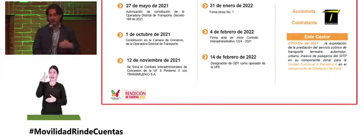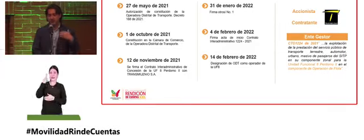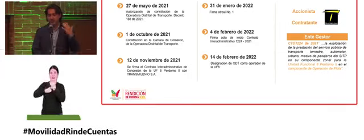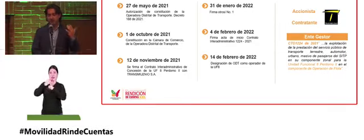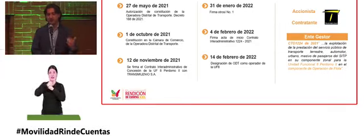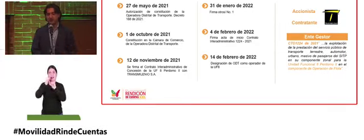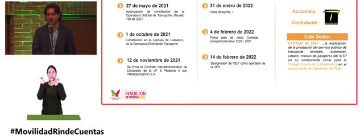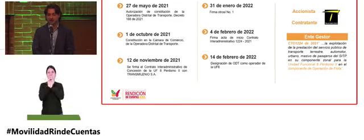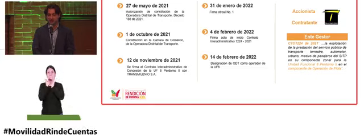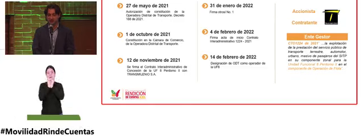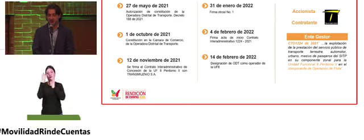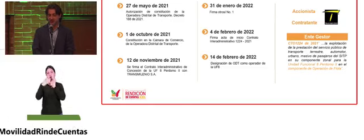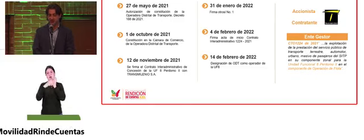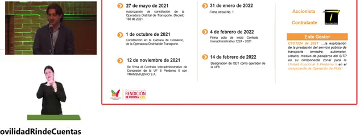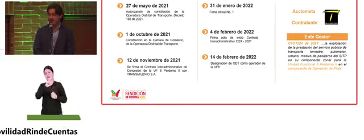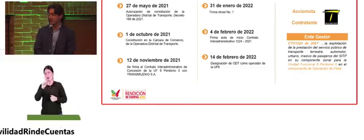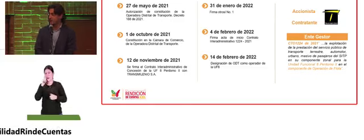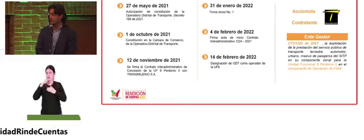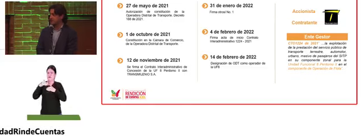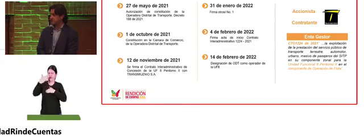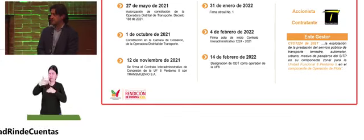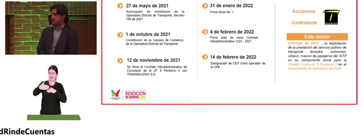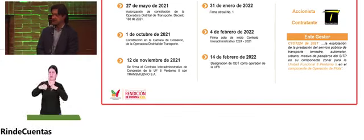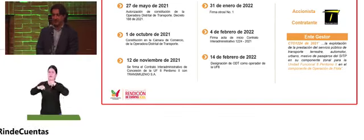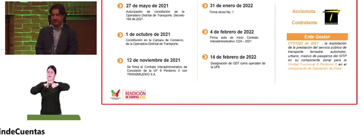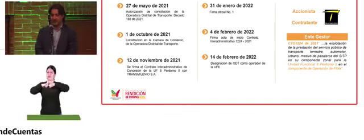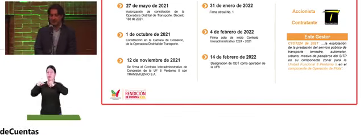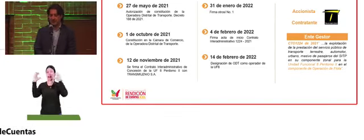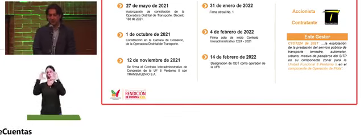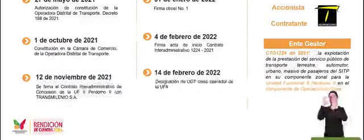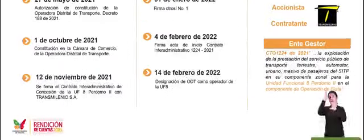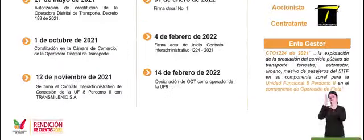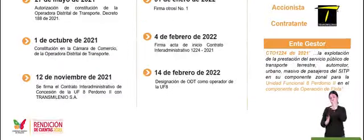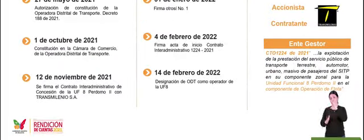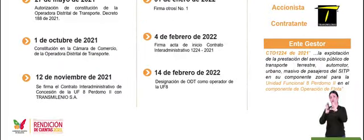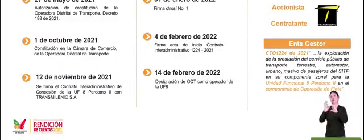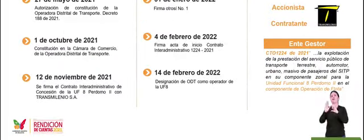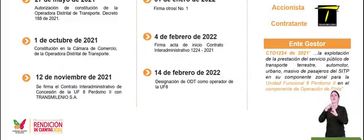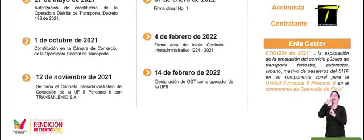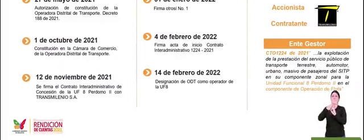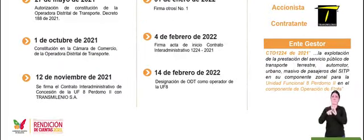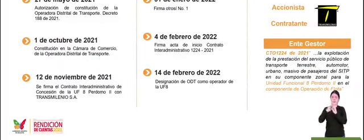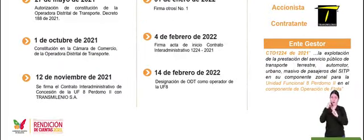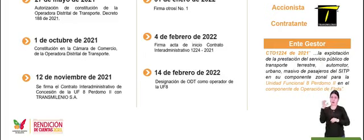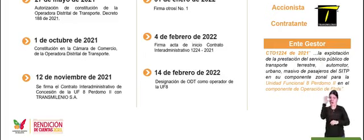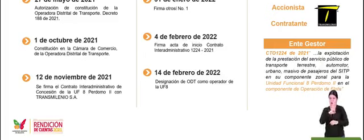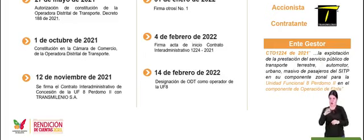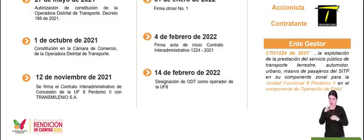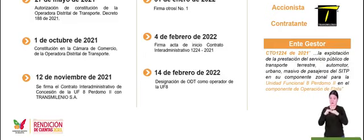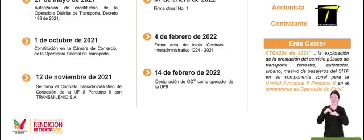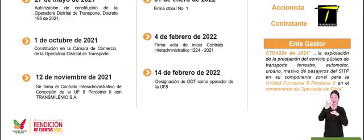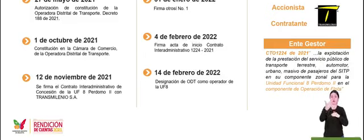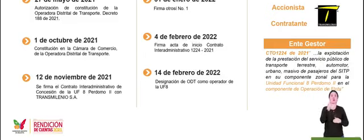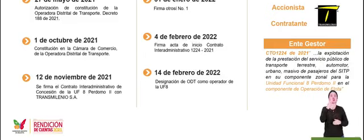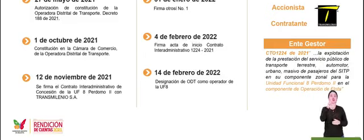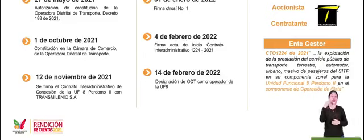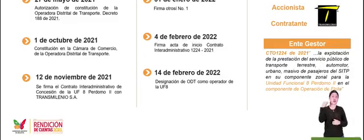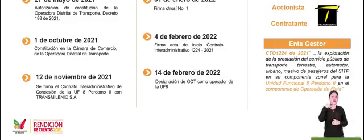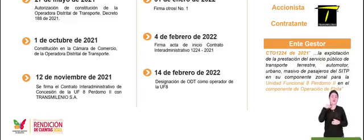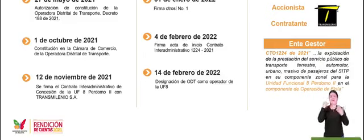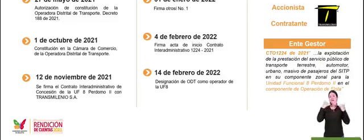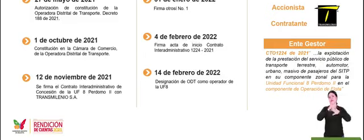Luego hicimos todas las gestiones en Cámara de Comercio en el mes de octubre y posteriormente el 12 de noviembre firmamos un